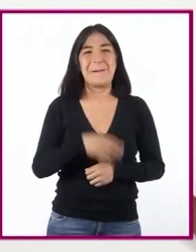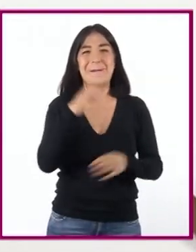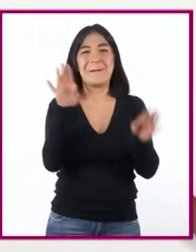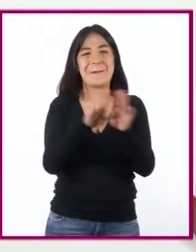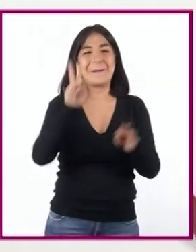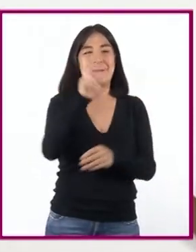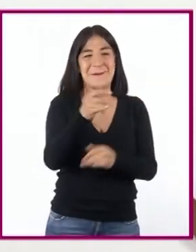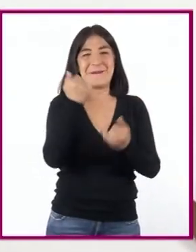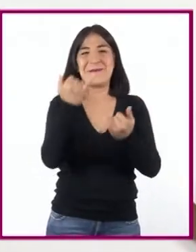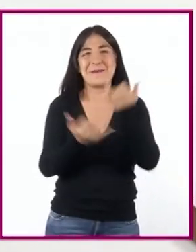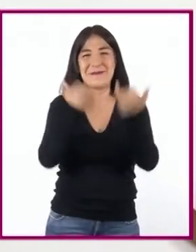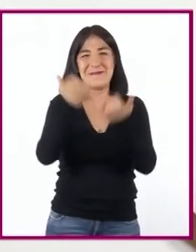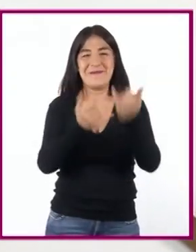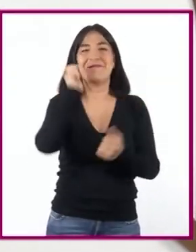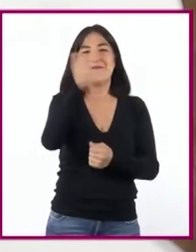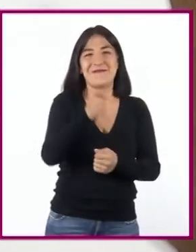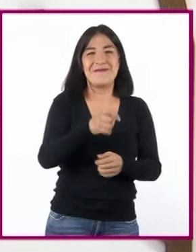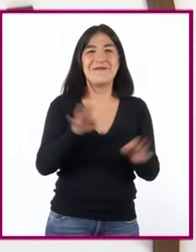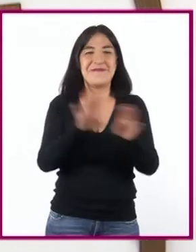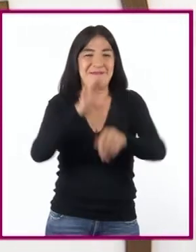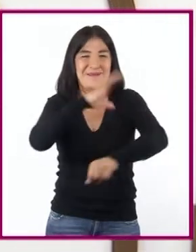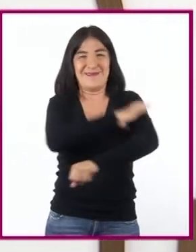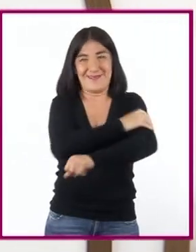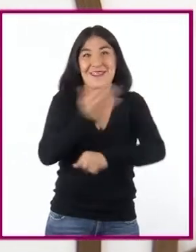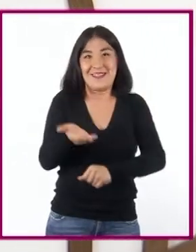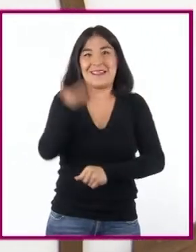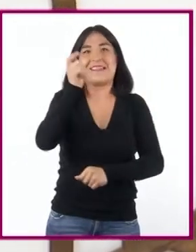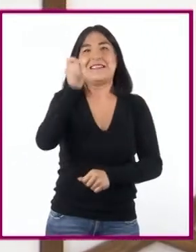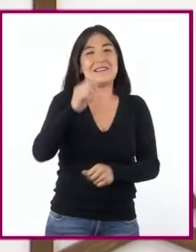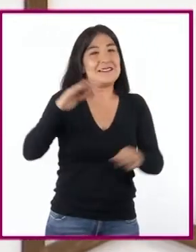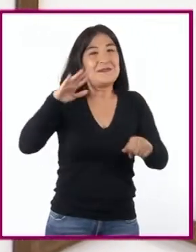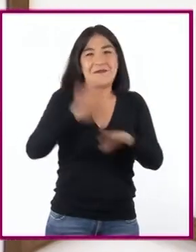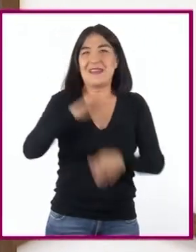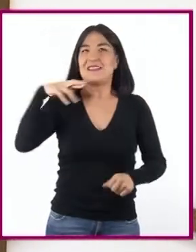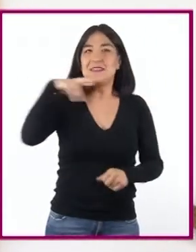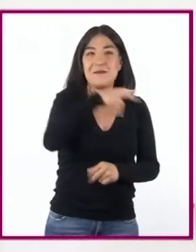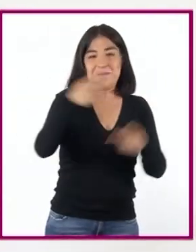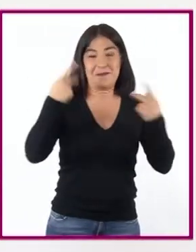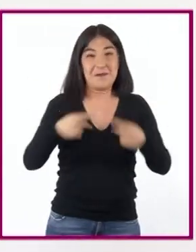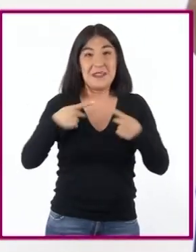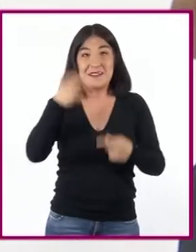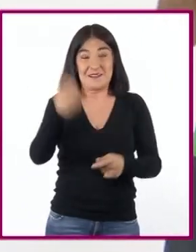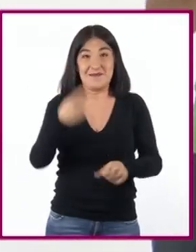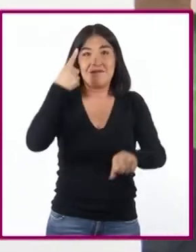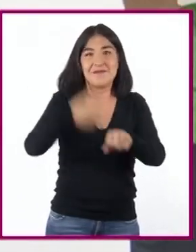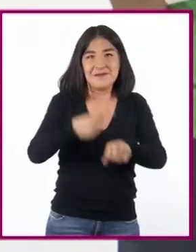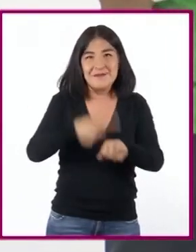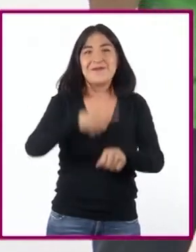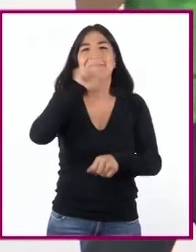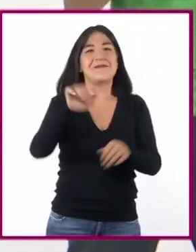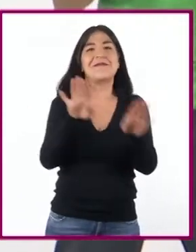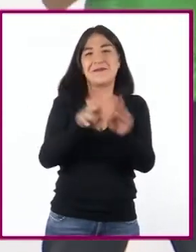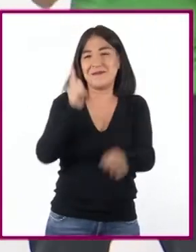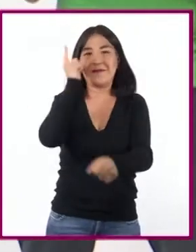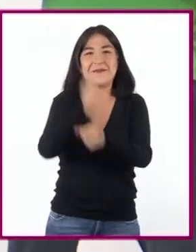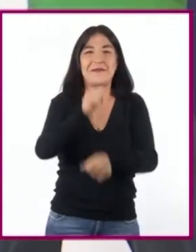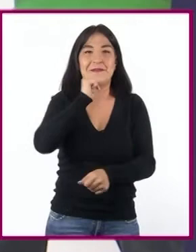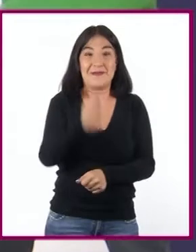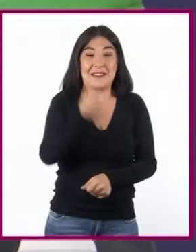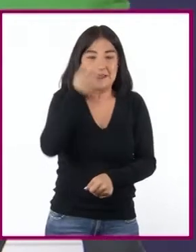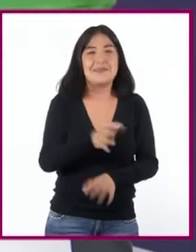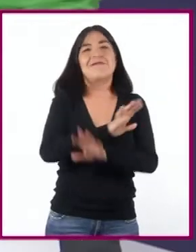de tus videojuegos, la hipertensión es muy sigilosa y afecta a las personas que la padecen sin darse cuenta. Hasta aquí ya es